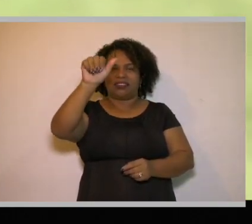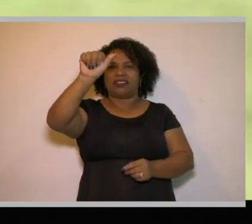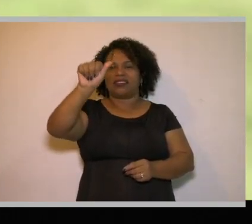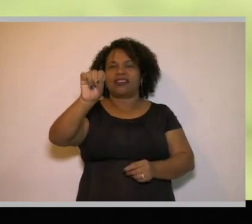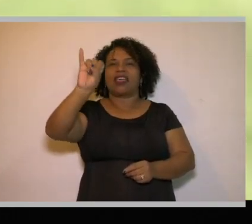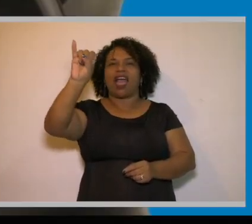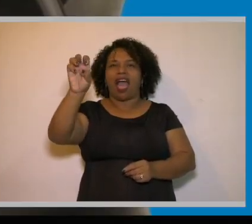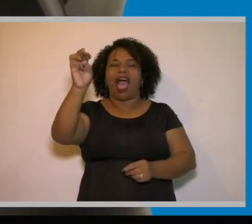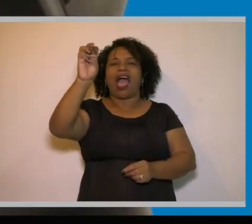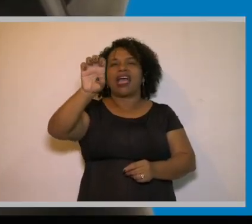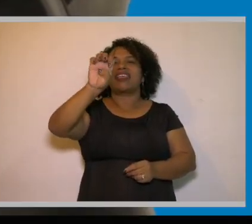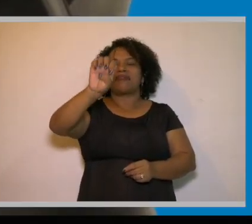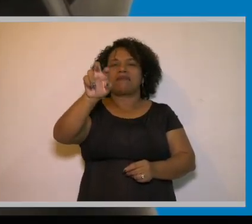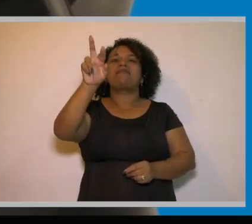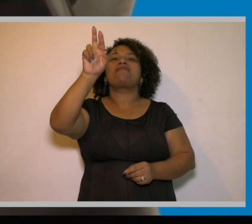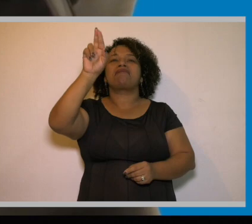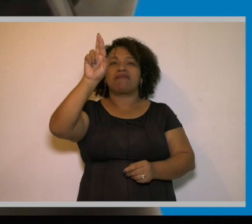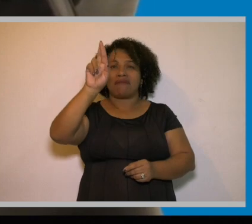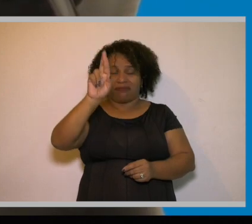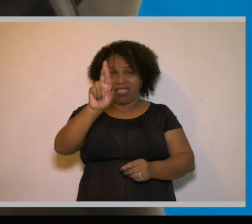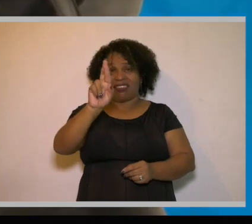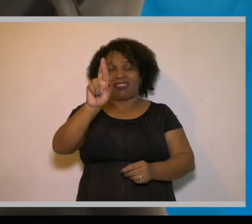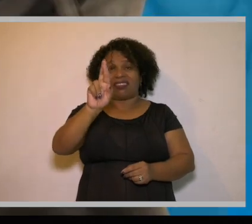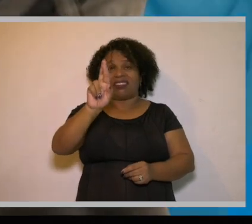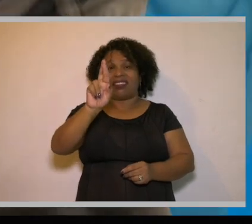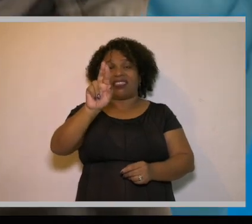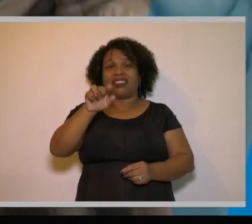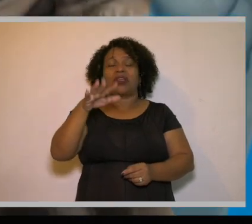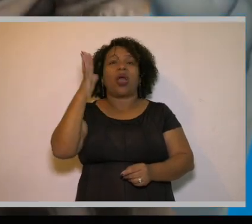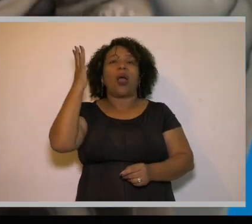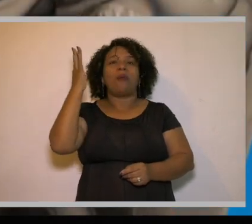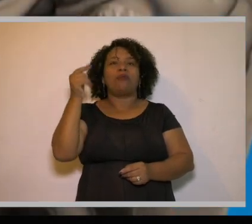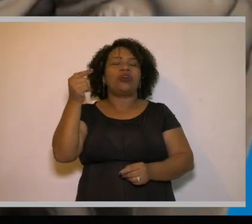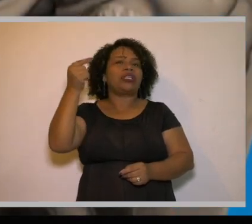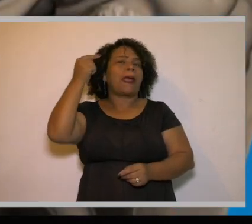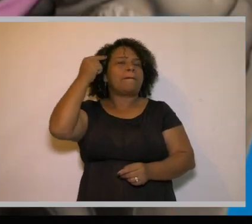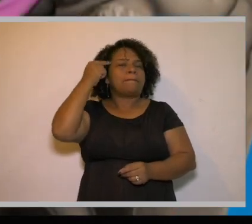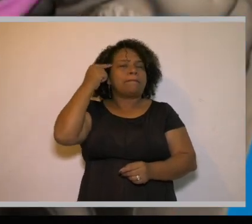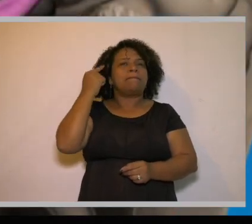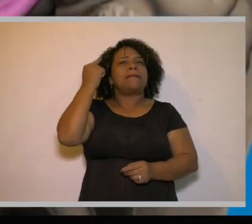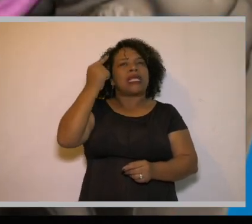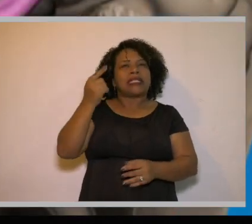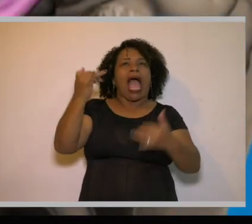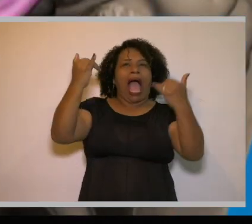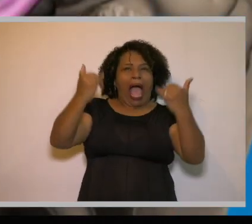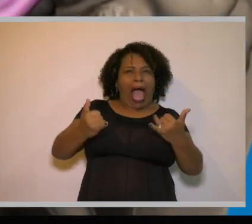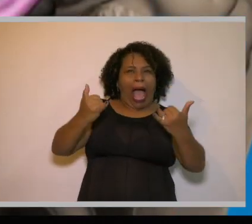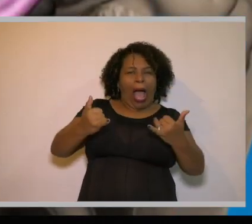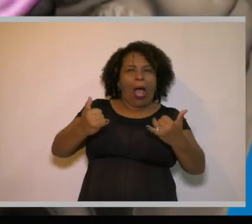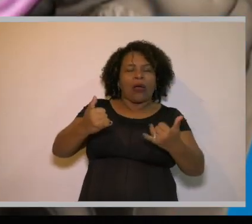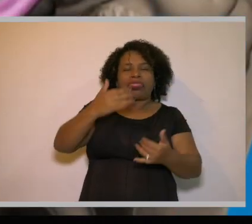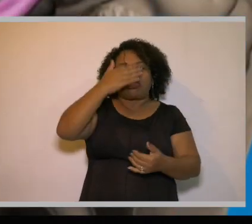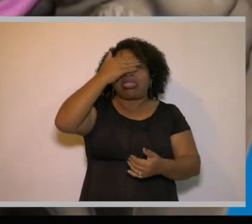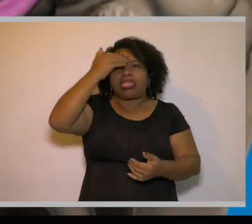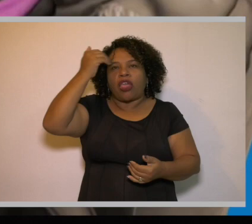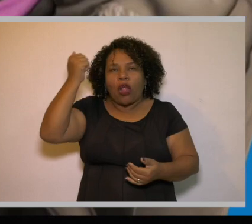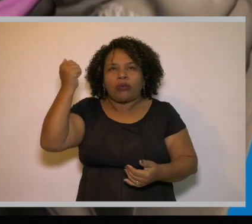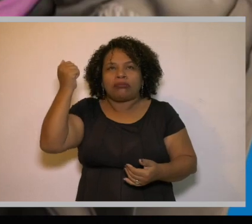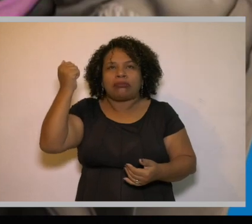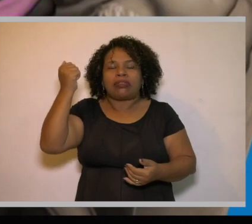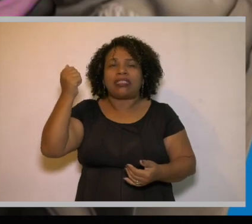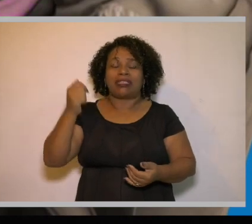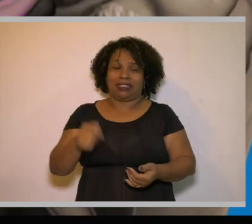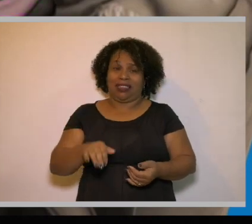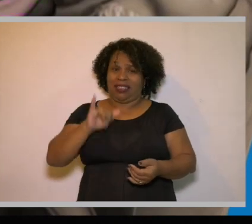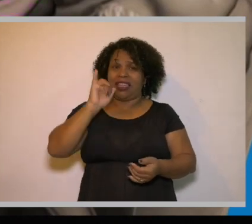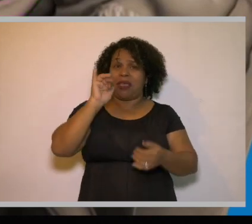poder encontrarlo después con señales poco halagüeñas. El Alzheimer se hace notar borrando los recuerdos más recientes, pero aunque por el